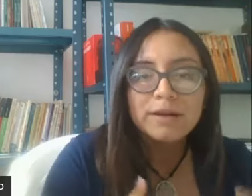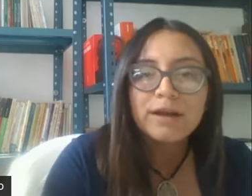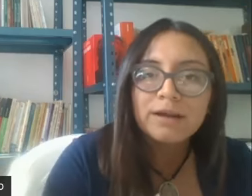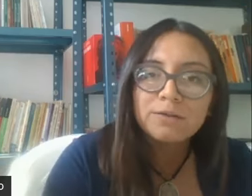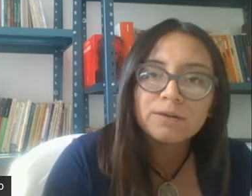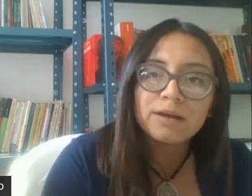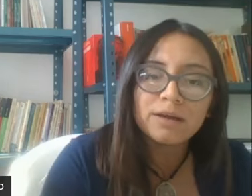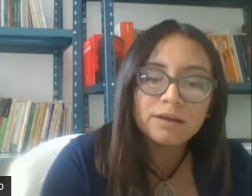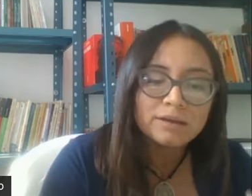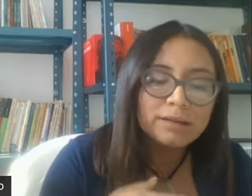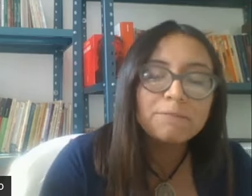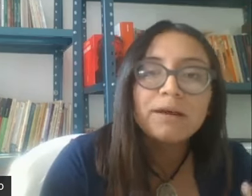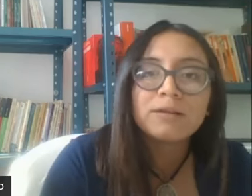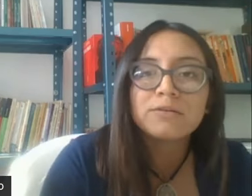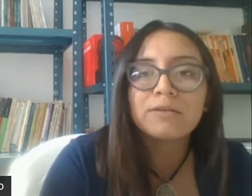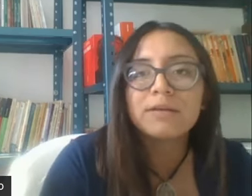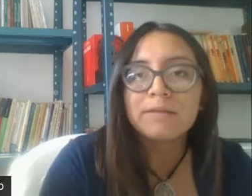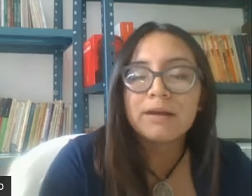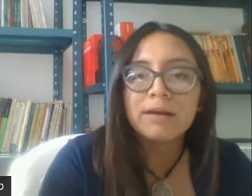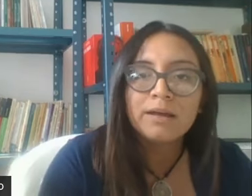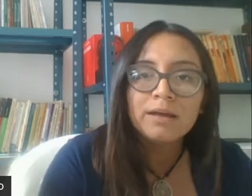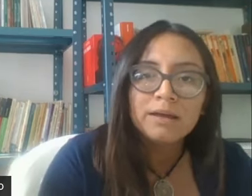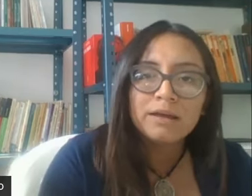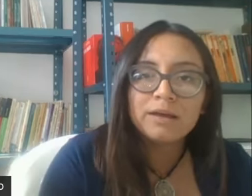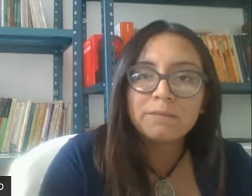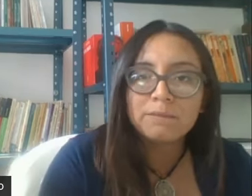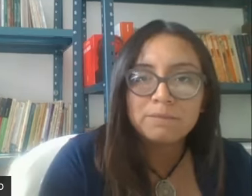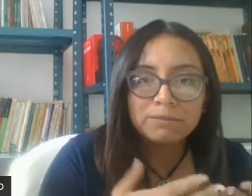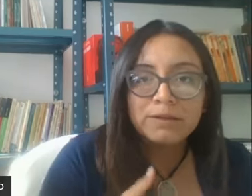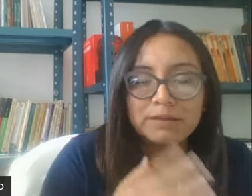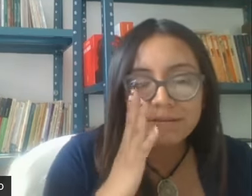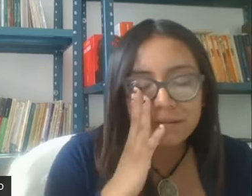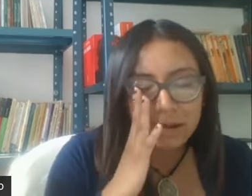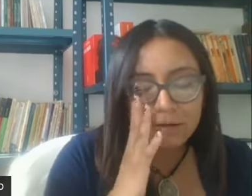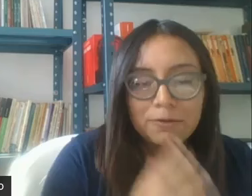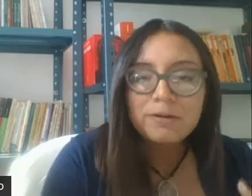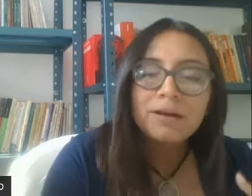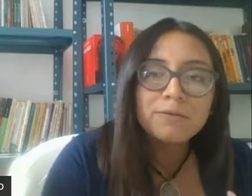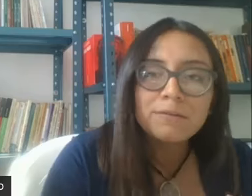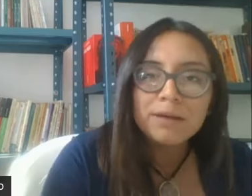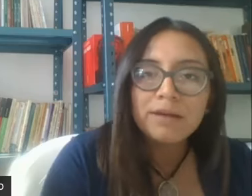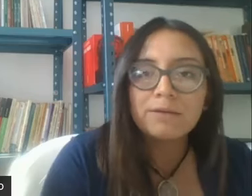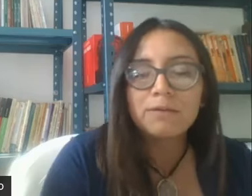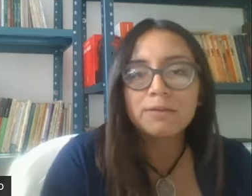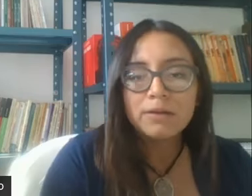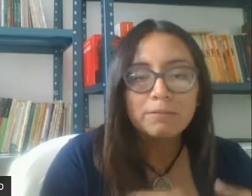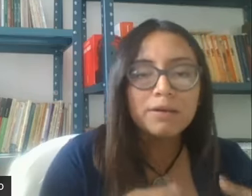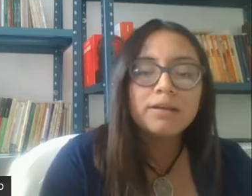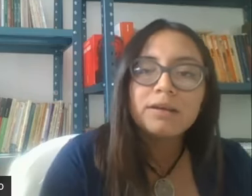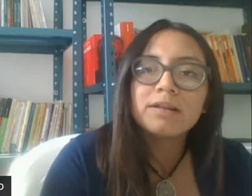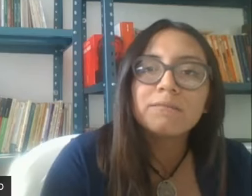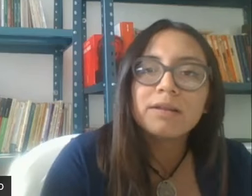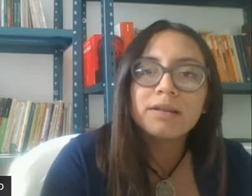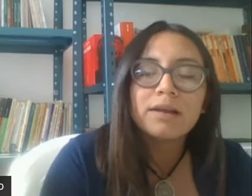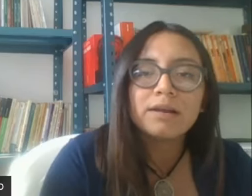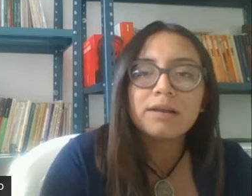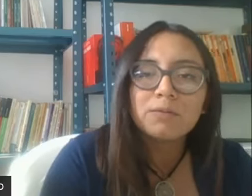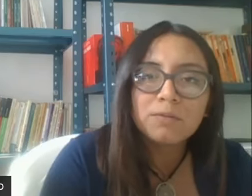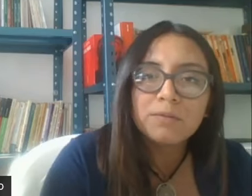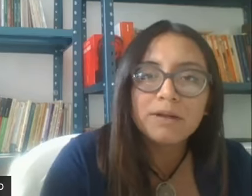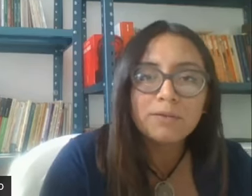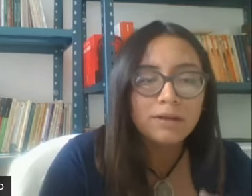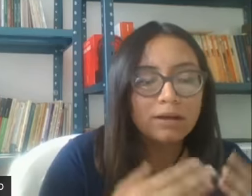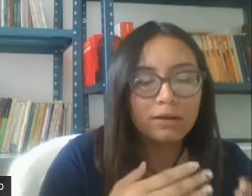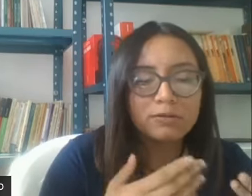pues fue algo que está pegando todavía pues ahora, aún en México, ¿no? Y pega directamente al